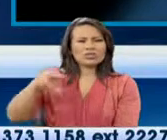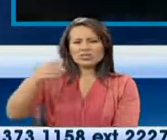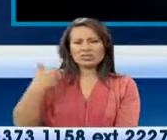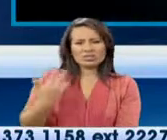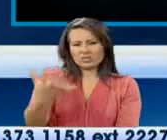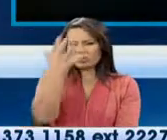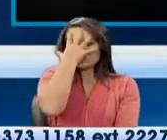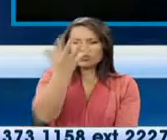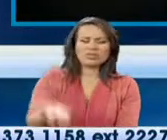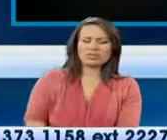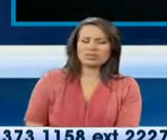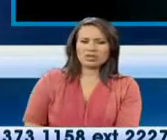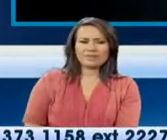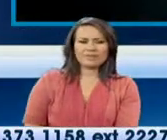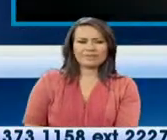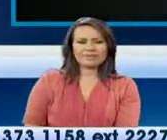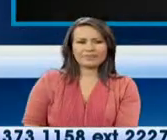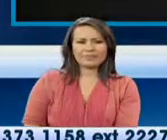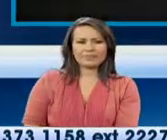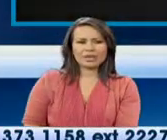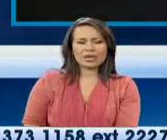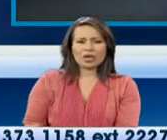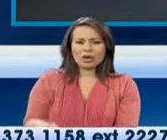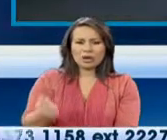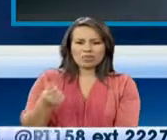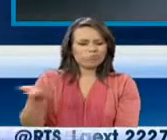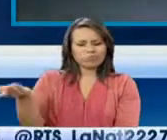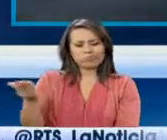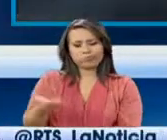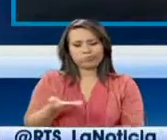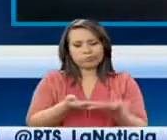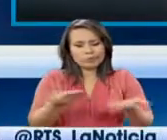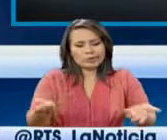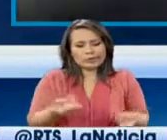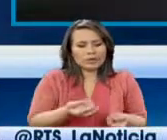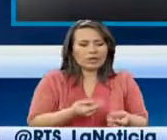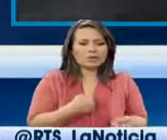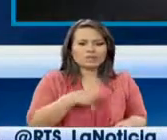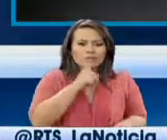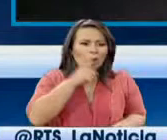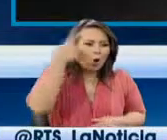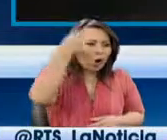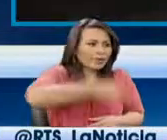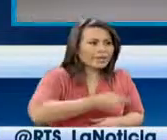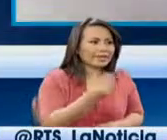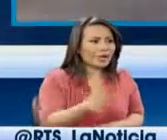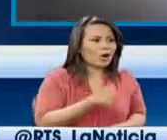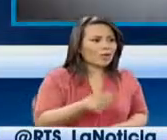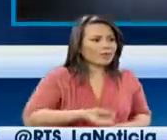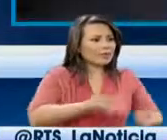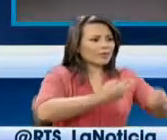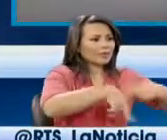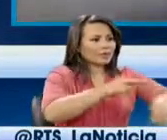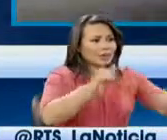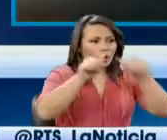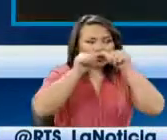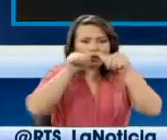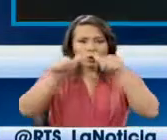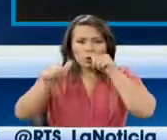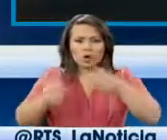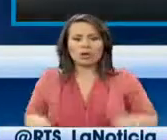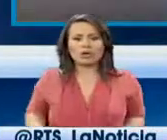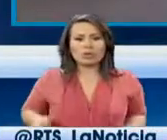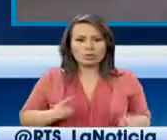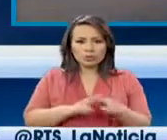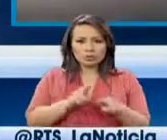que con su producto dañan la vida de la juventud, de la niñez, y los utilizan